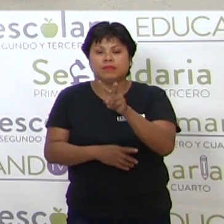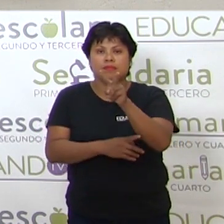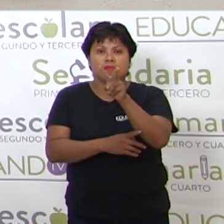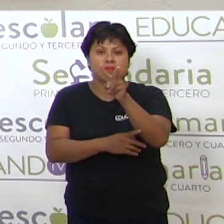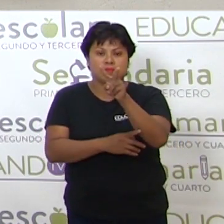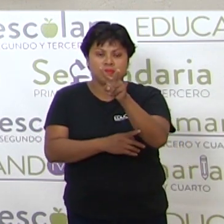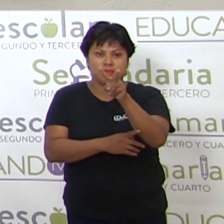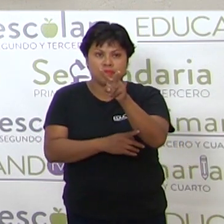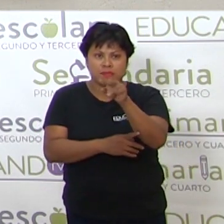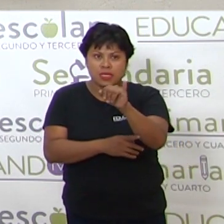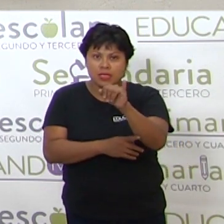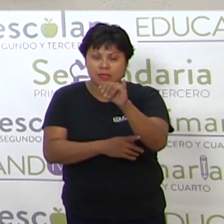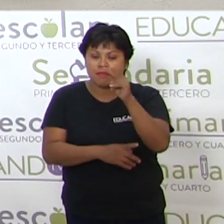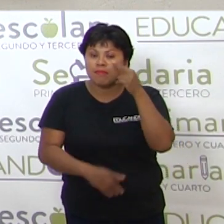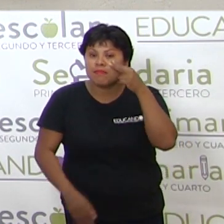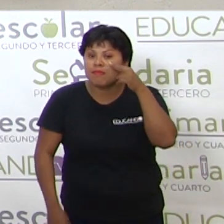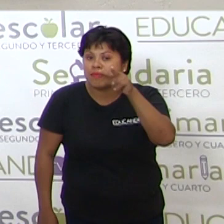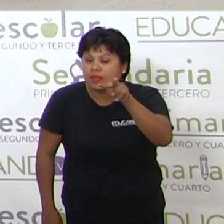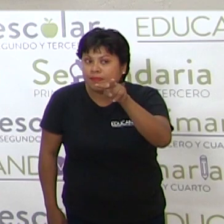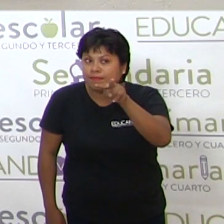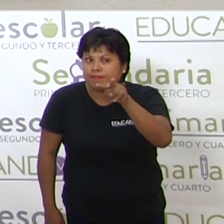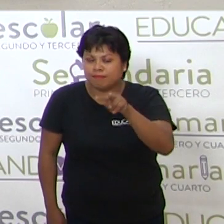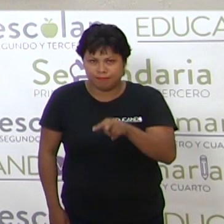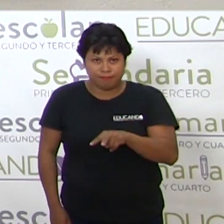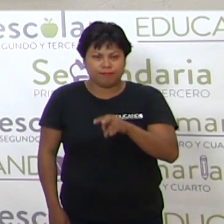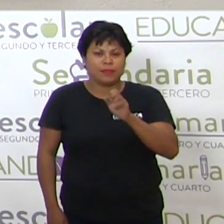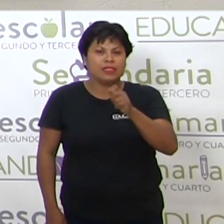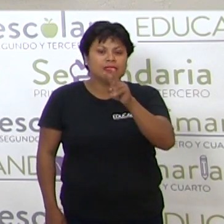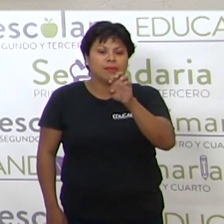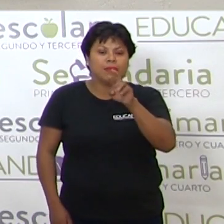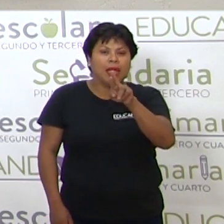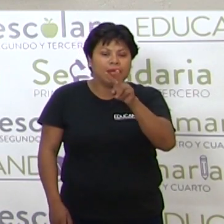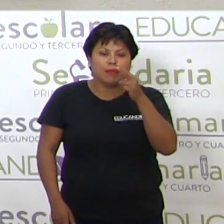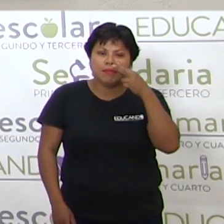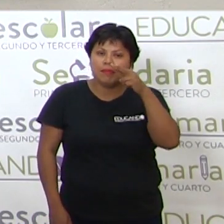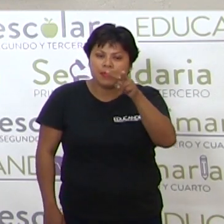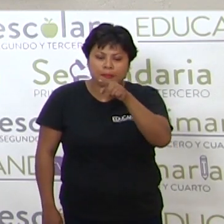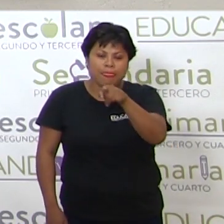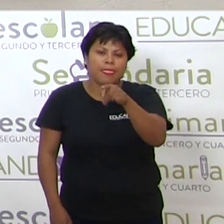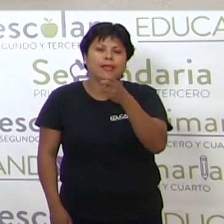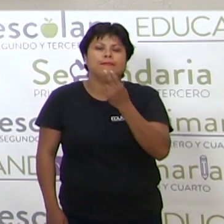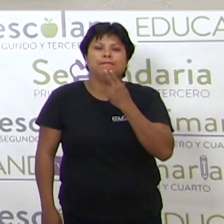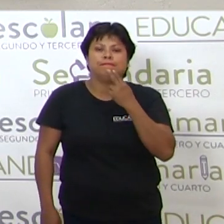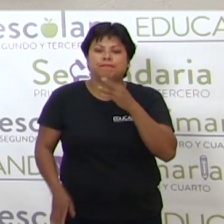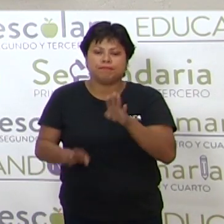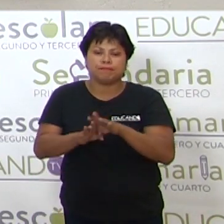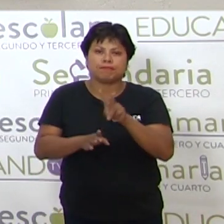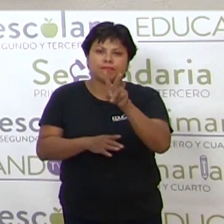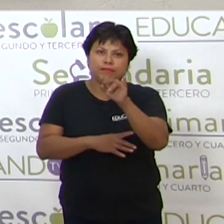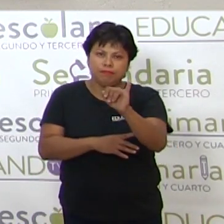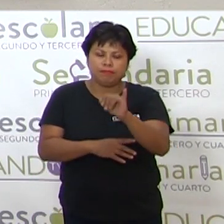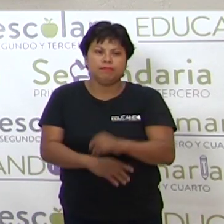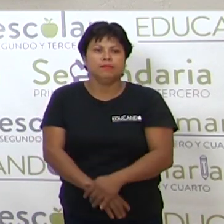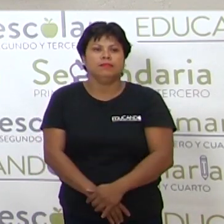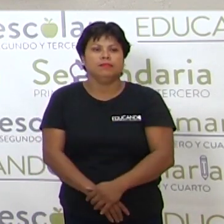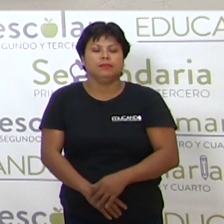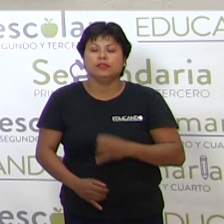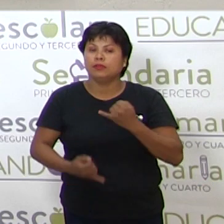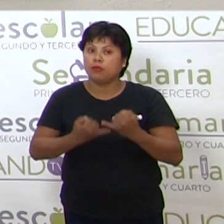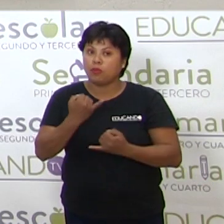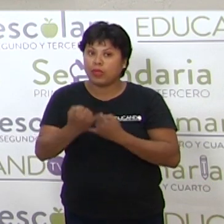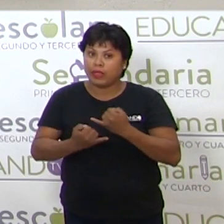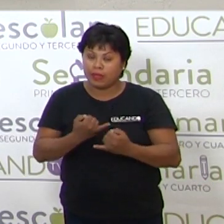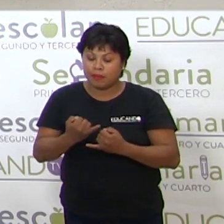be si decimos en infinitivo es ver y aquí está utilizado como beat jugué